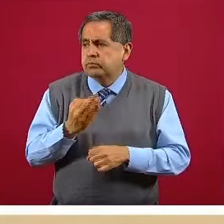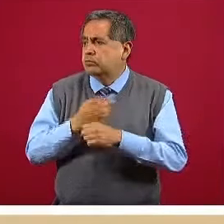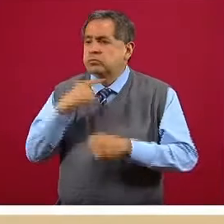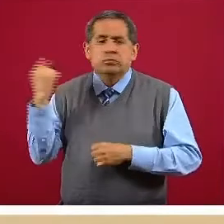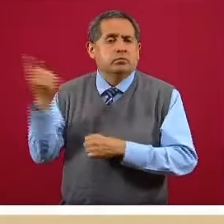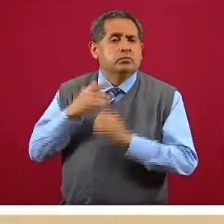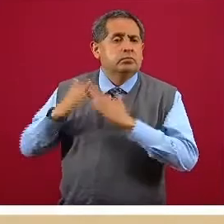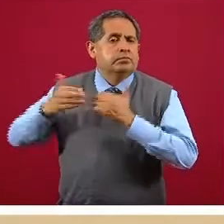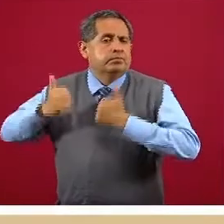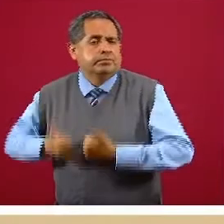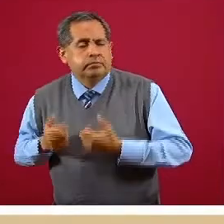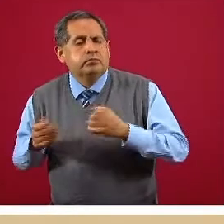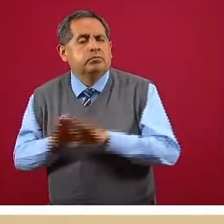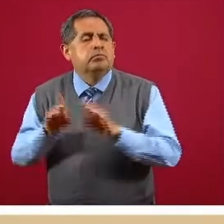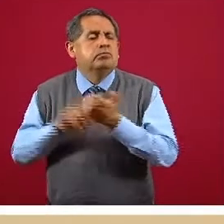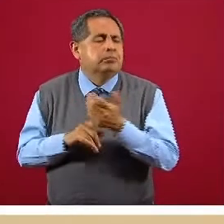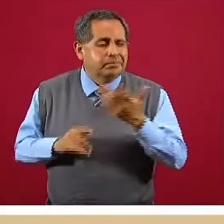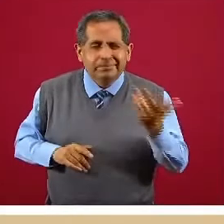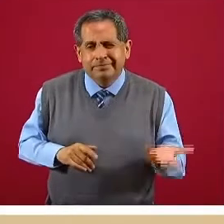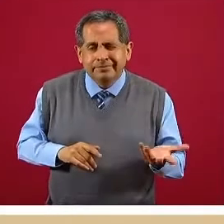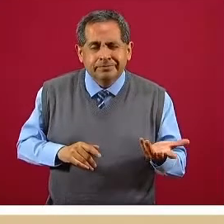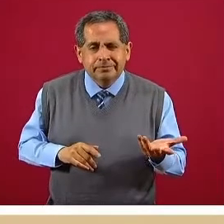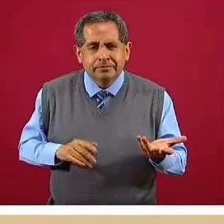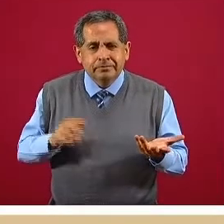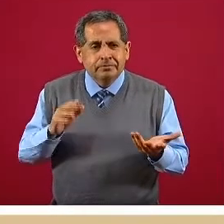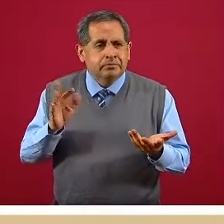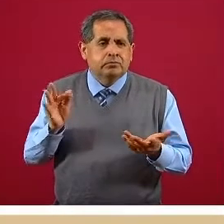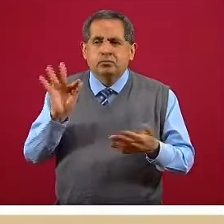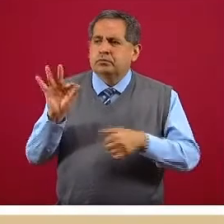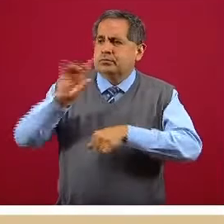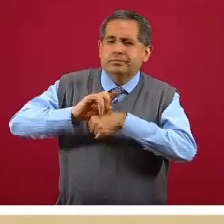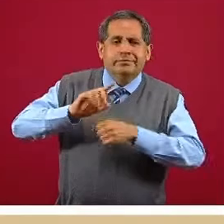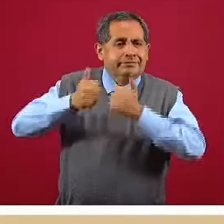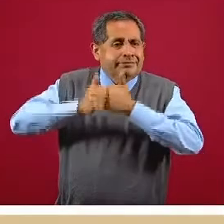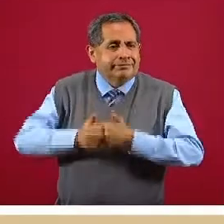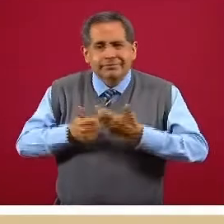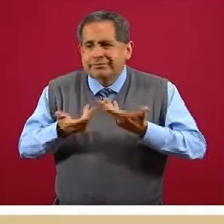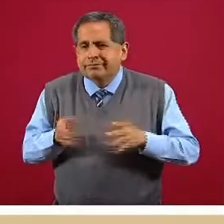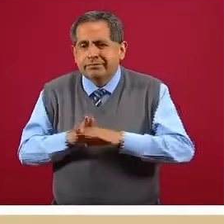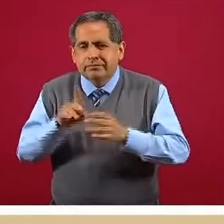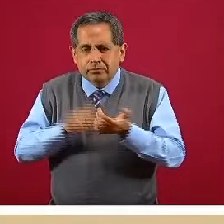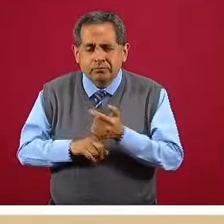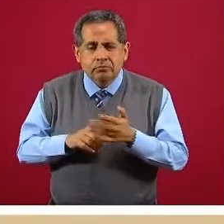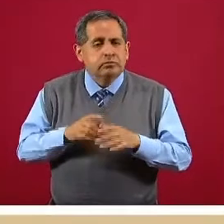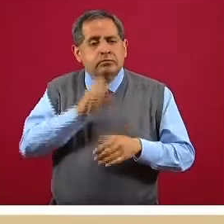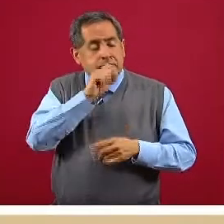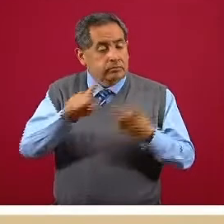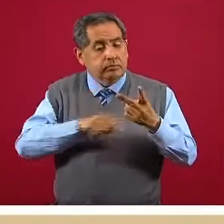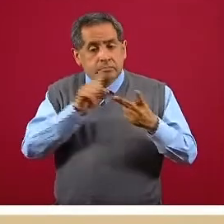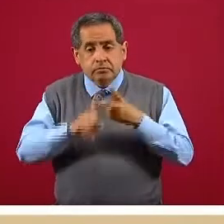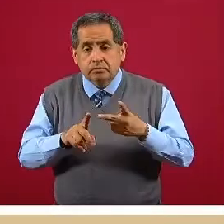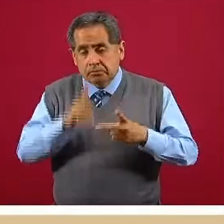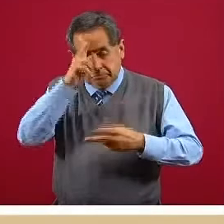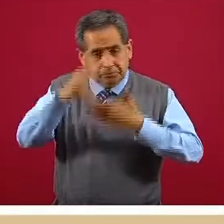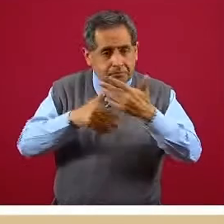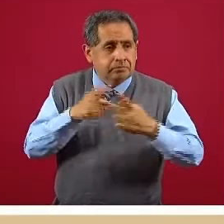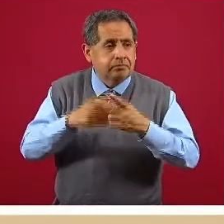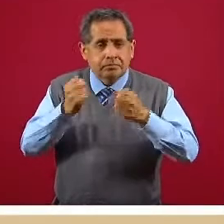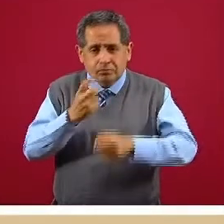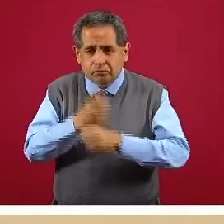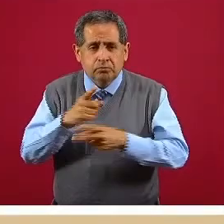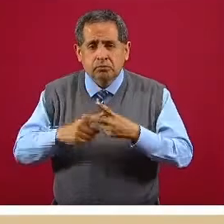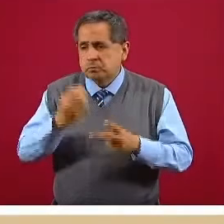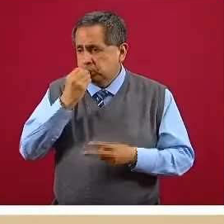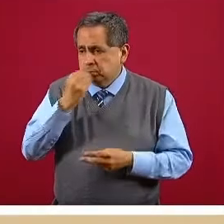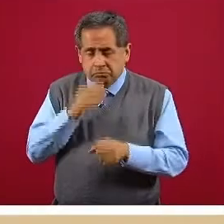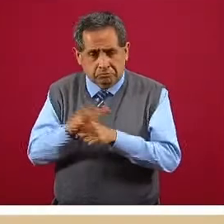adoptó las medidas de mitigación y los efectos de la pandemia en el ingreso, la violencia, la seguridad alimentaria,